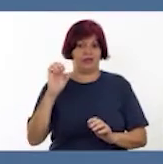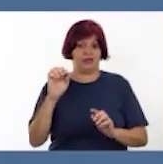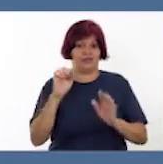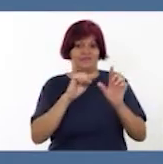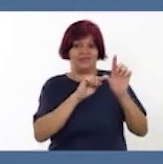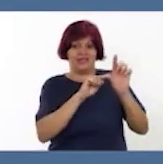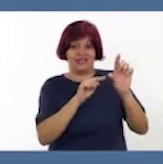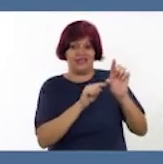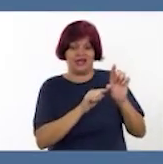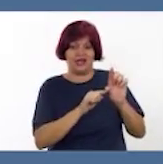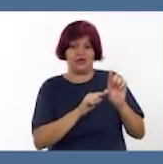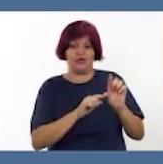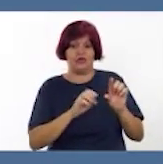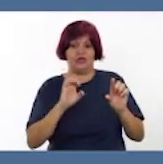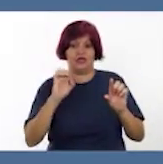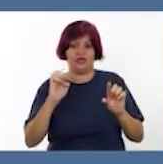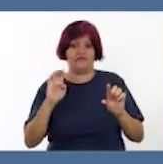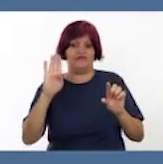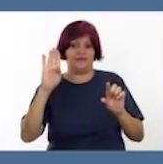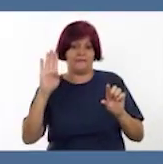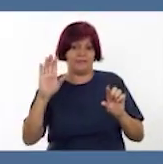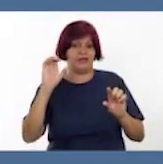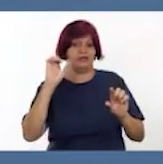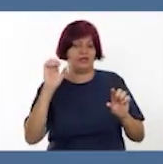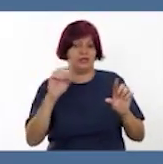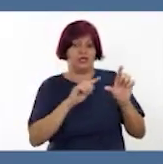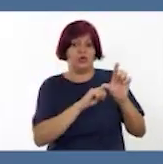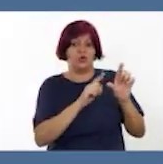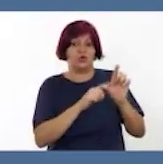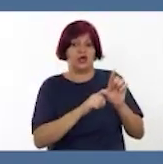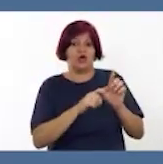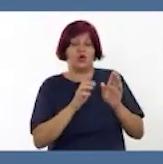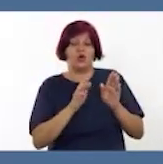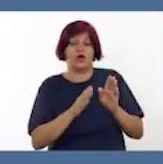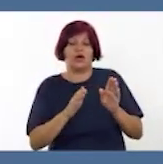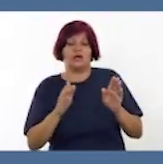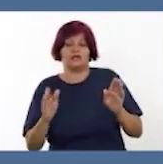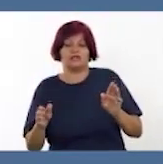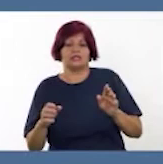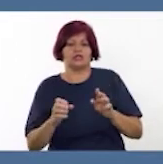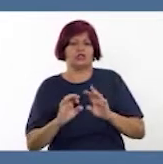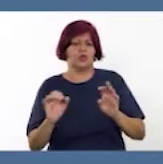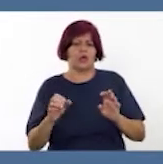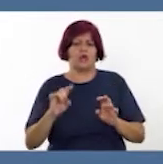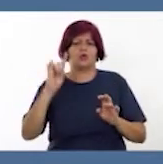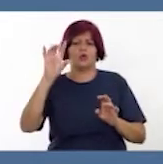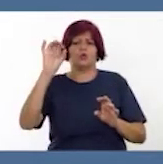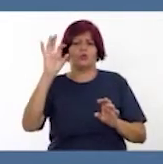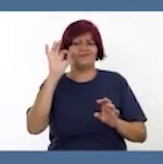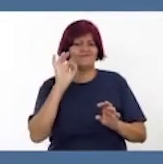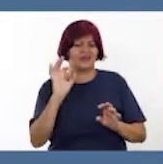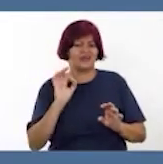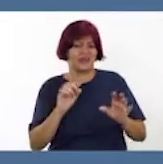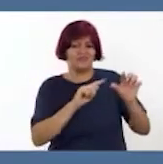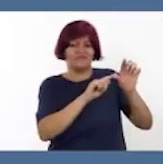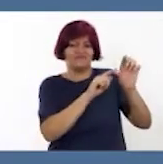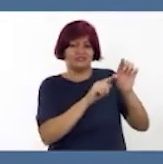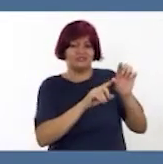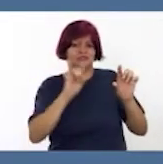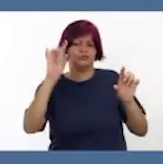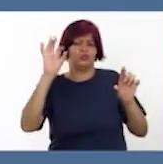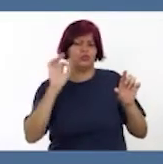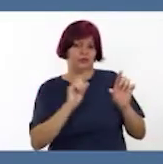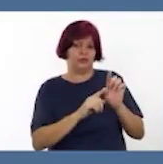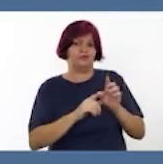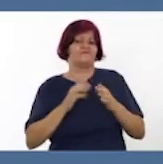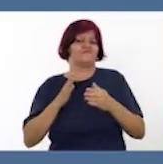ángulo FBE es un ángulo adyacente a un ángulo de 90 grados. Por lo tanto, ese ángulo también